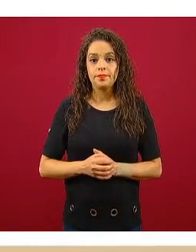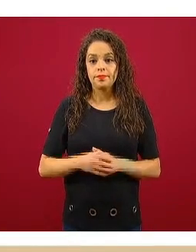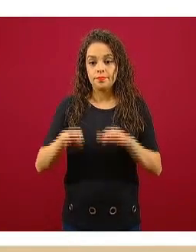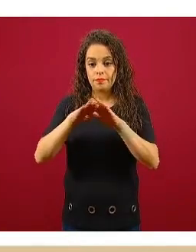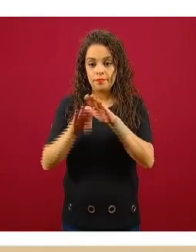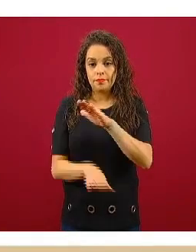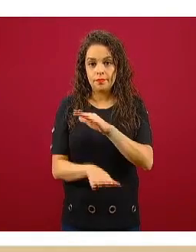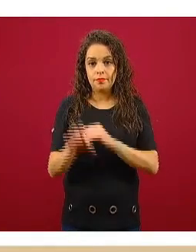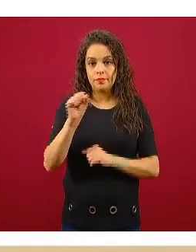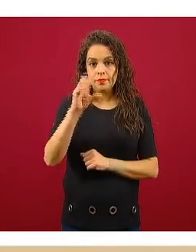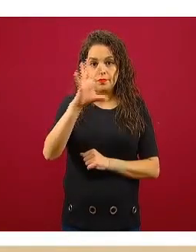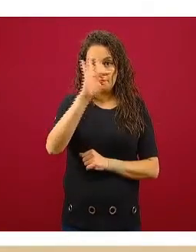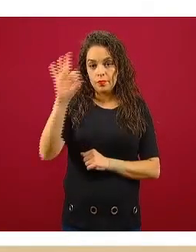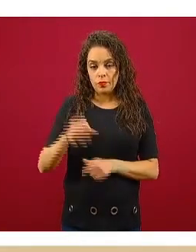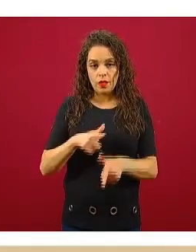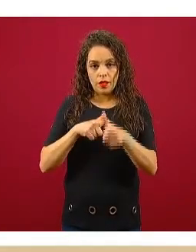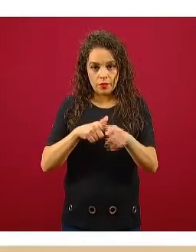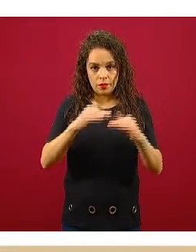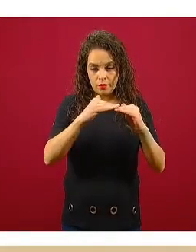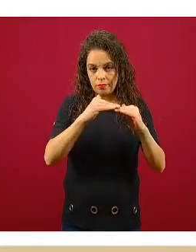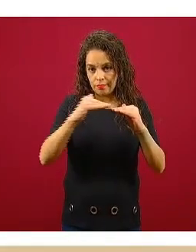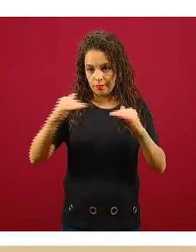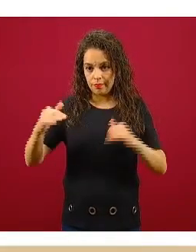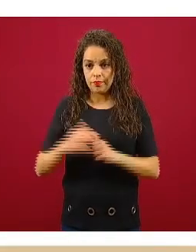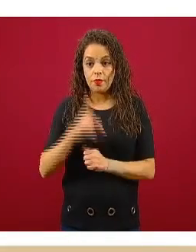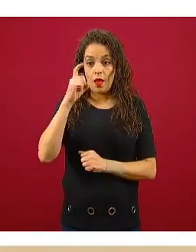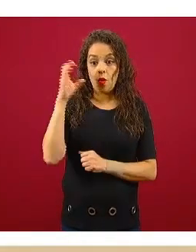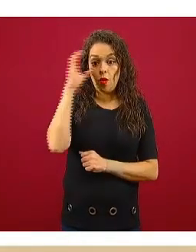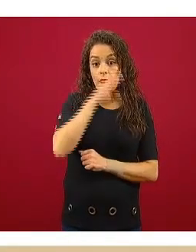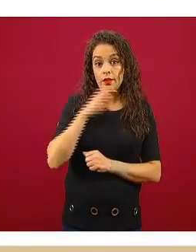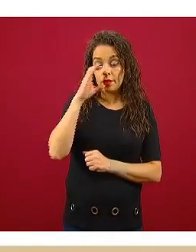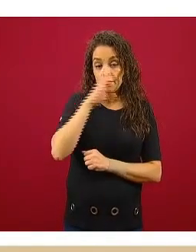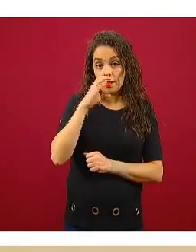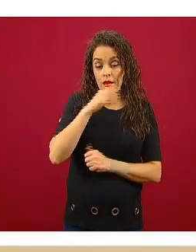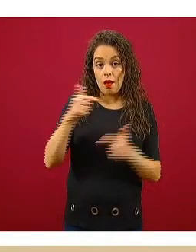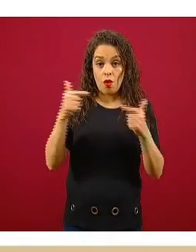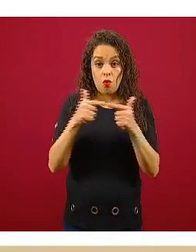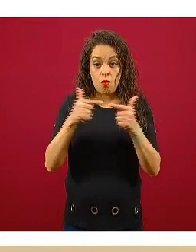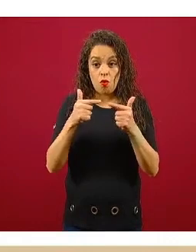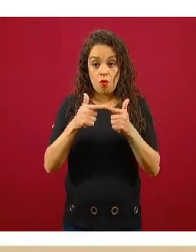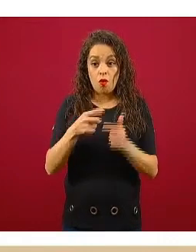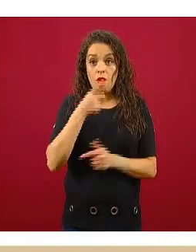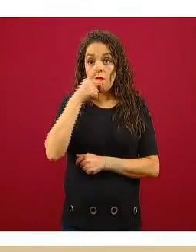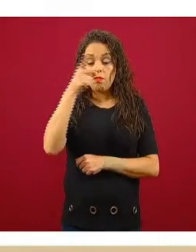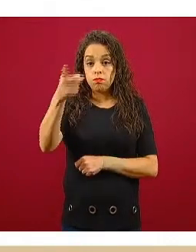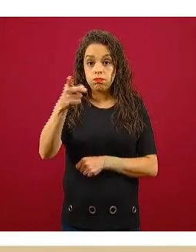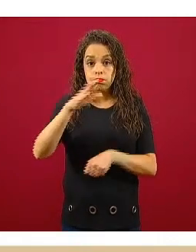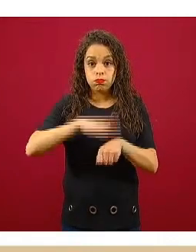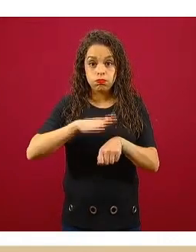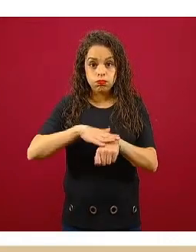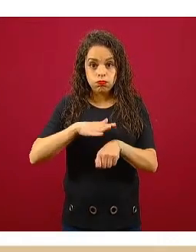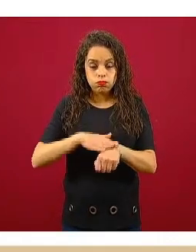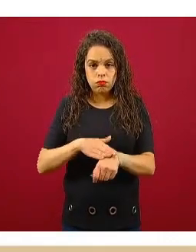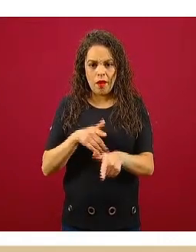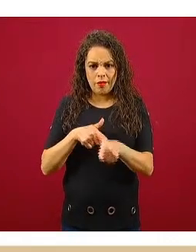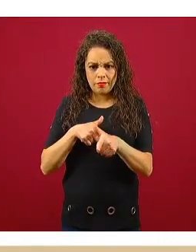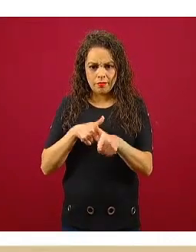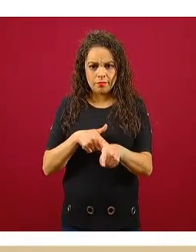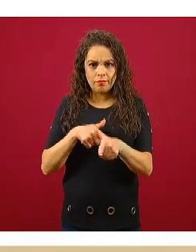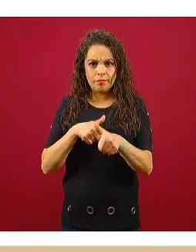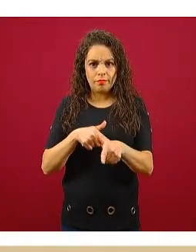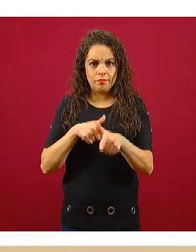del 65%. Aguascalientes, a pesar de que Google muestra que se ha mantenido en